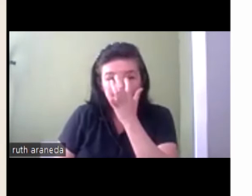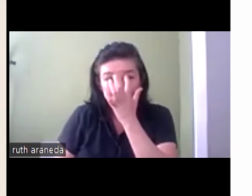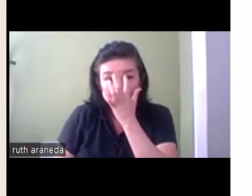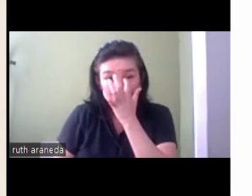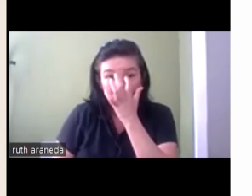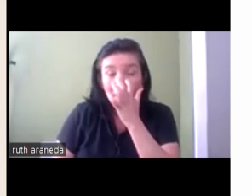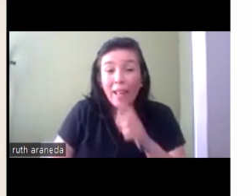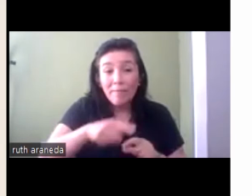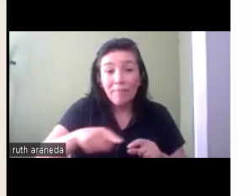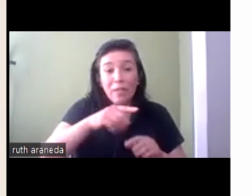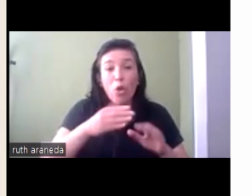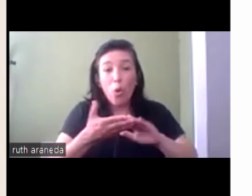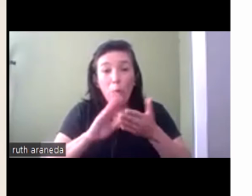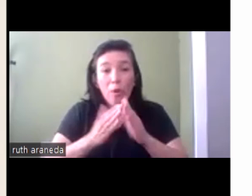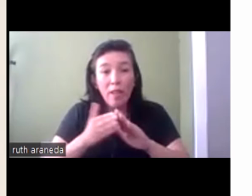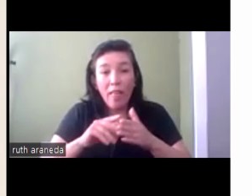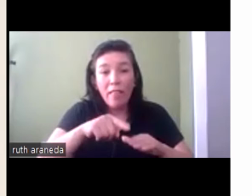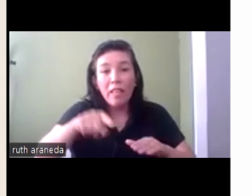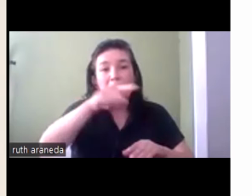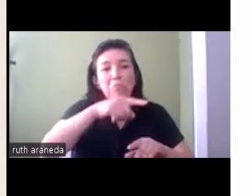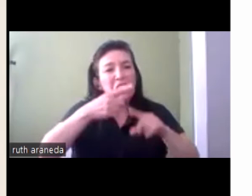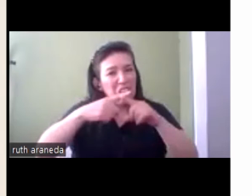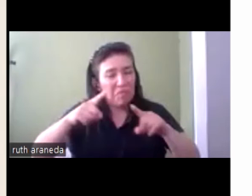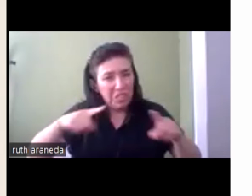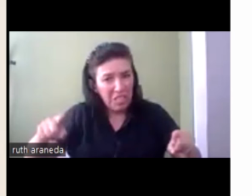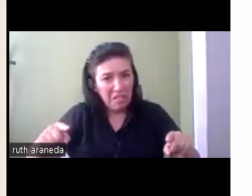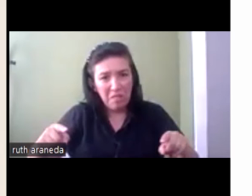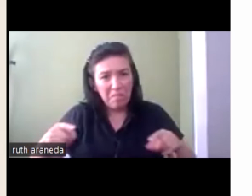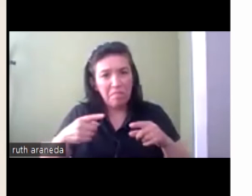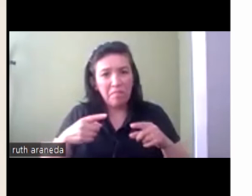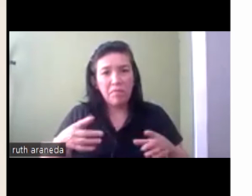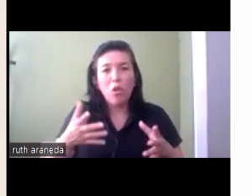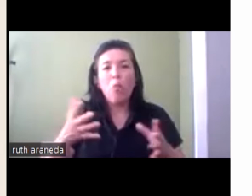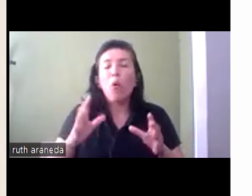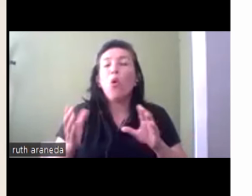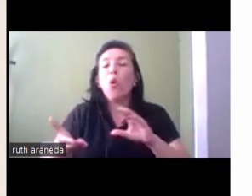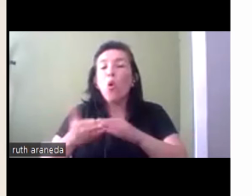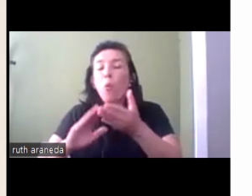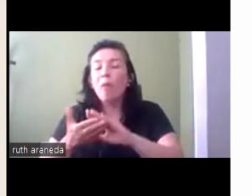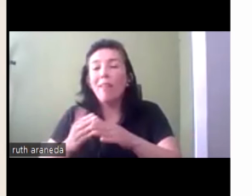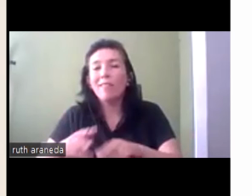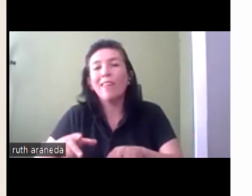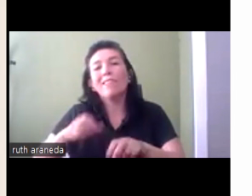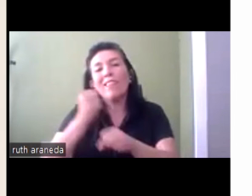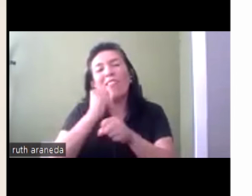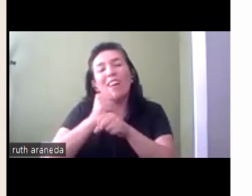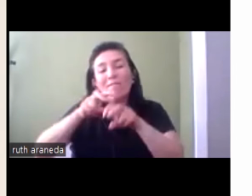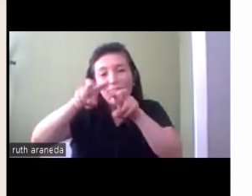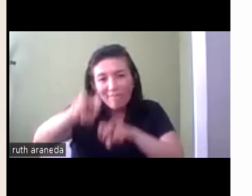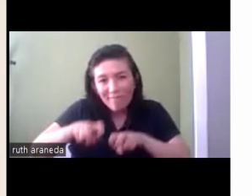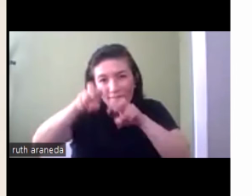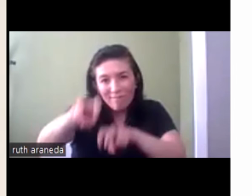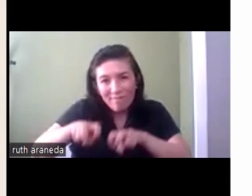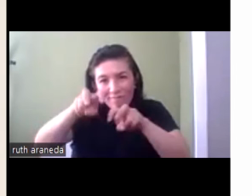estas comunidades que existiría una subsistencia diversificada o mixta, consistente en comunidades que desarrollan la agricultura o el desarrollo agrario de